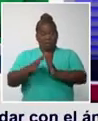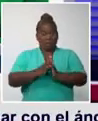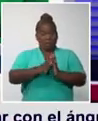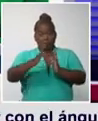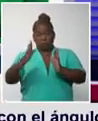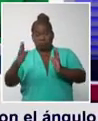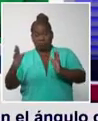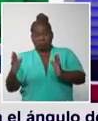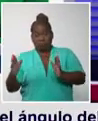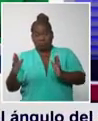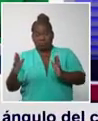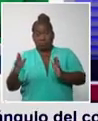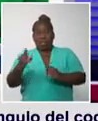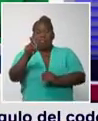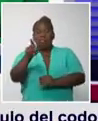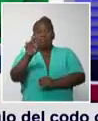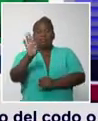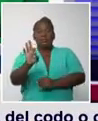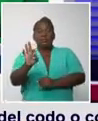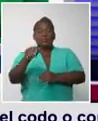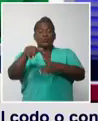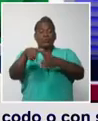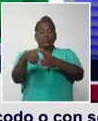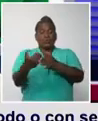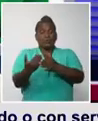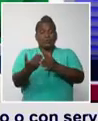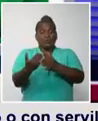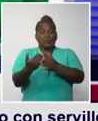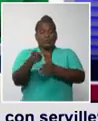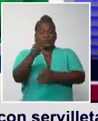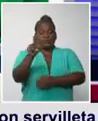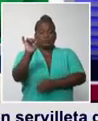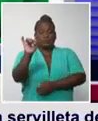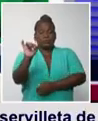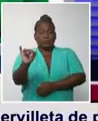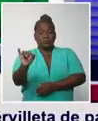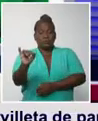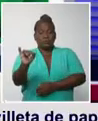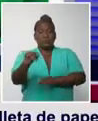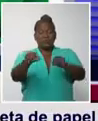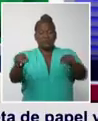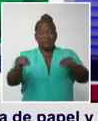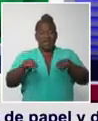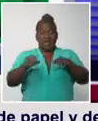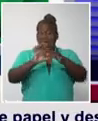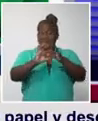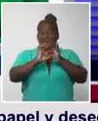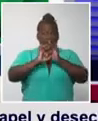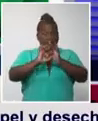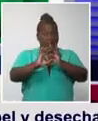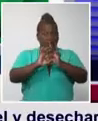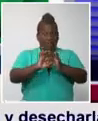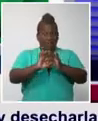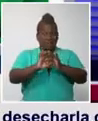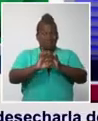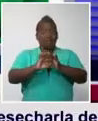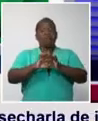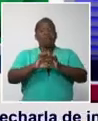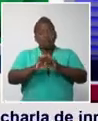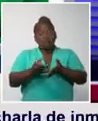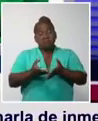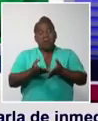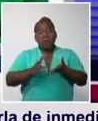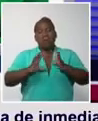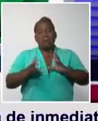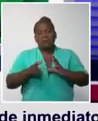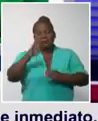bastante elevado, 18 días, 16 de ellos en terapia intensiva por las complicaciones que presentó en su